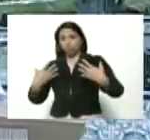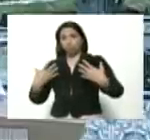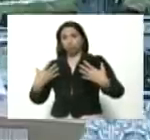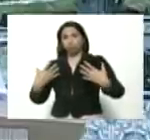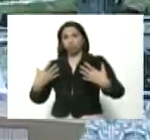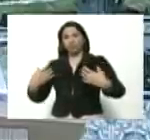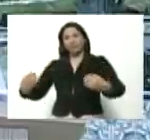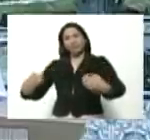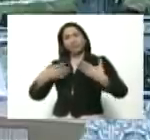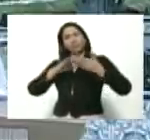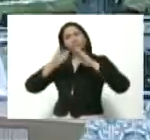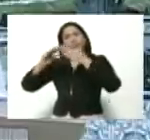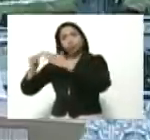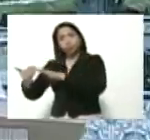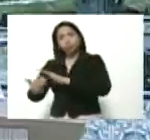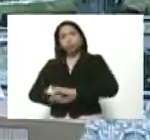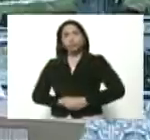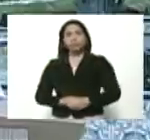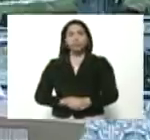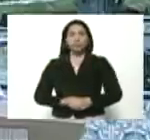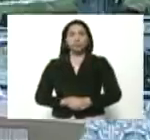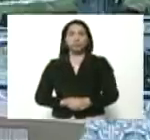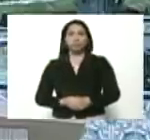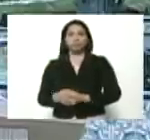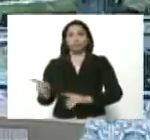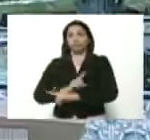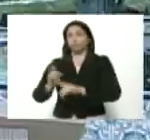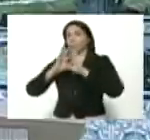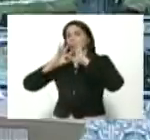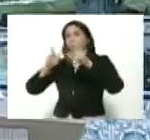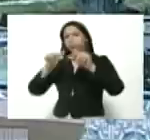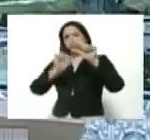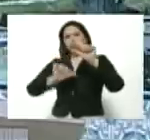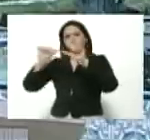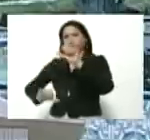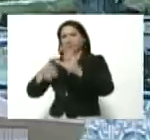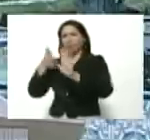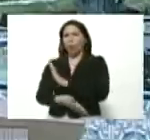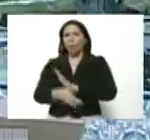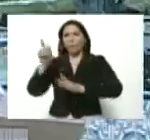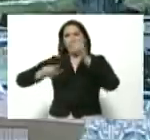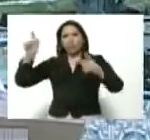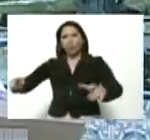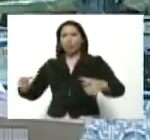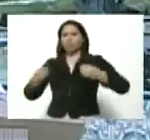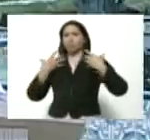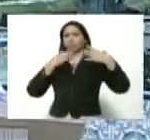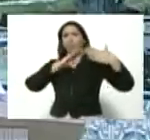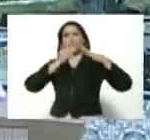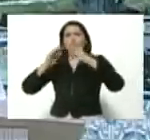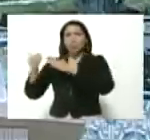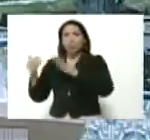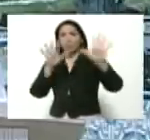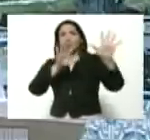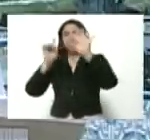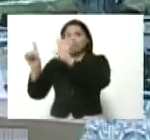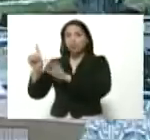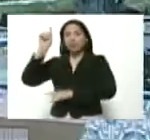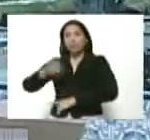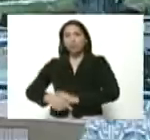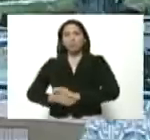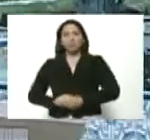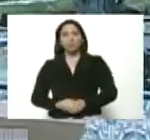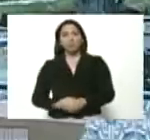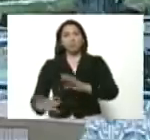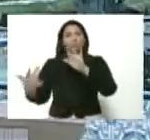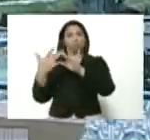transmisión comunitaria en seguida daré detalles de estos casos comunitarios y 16 son de